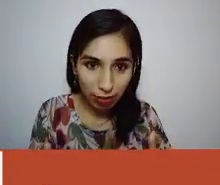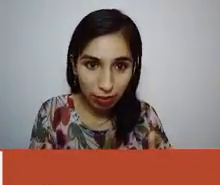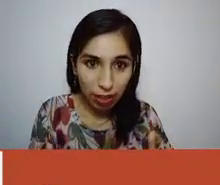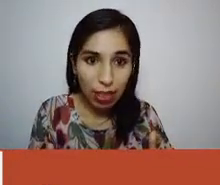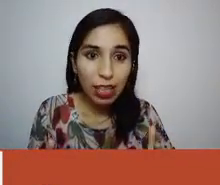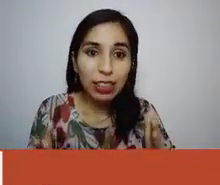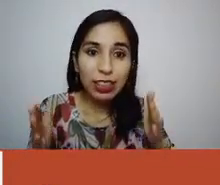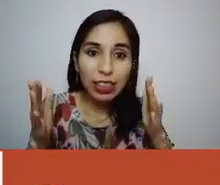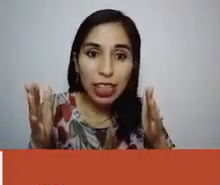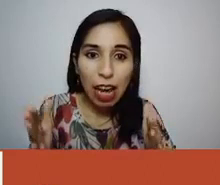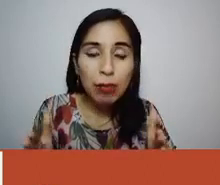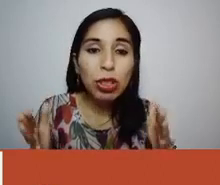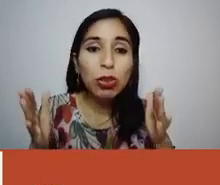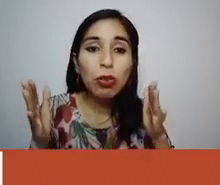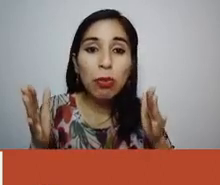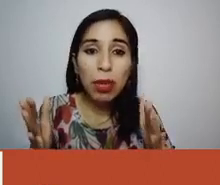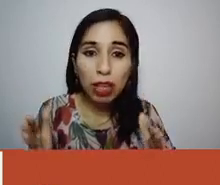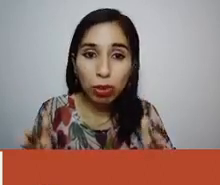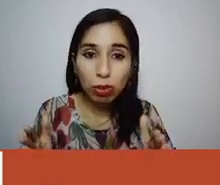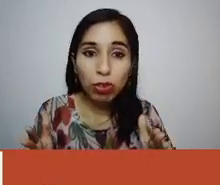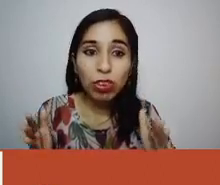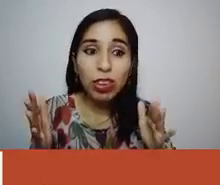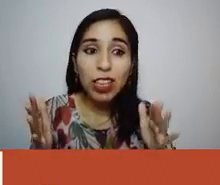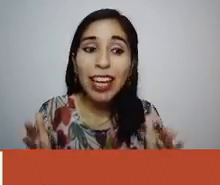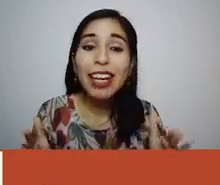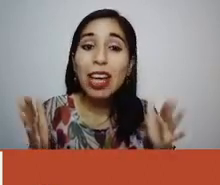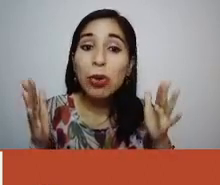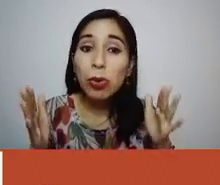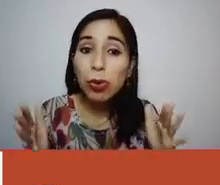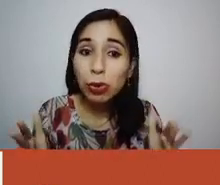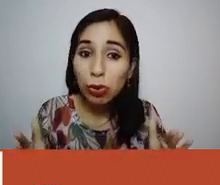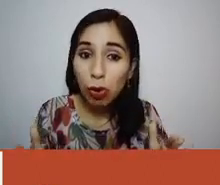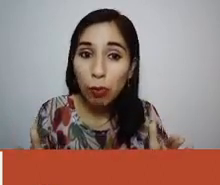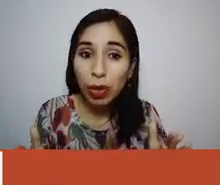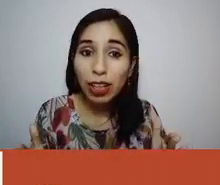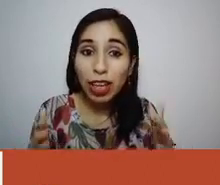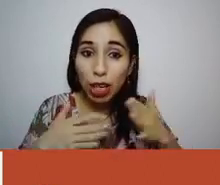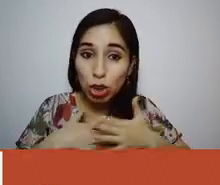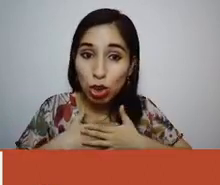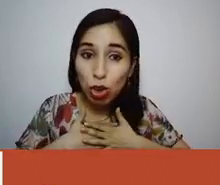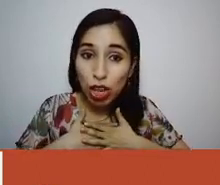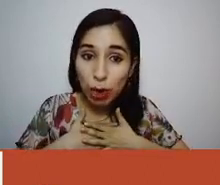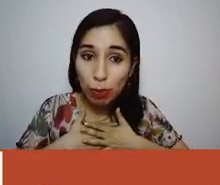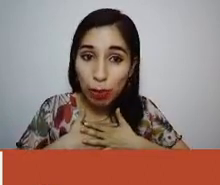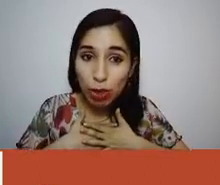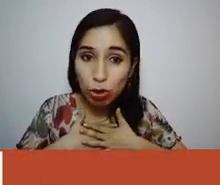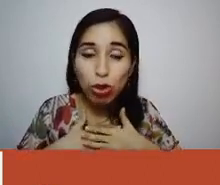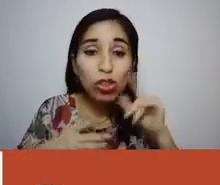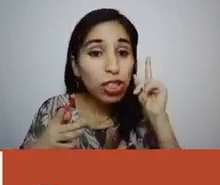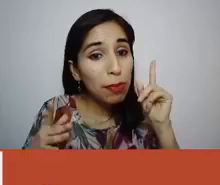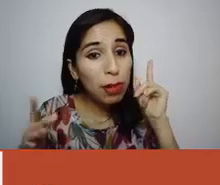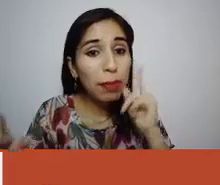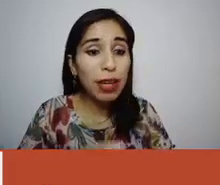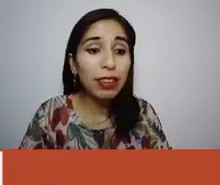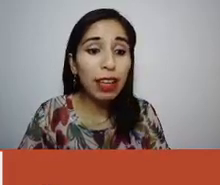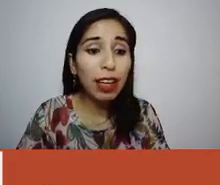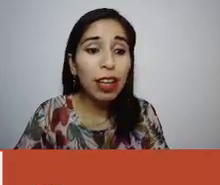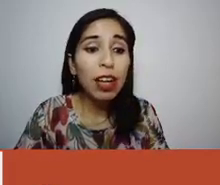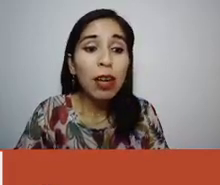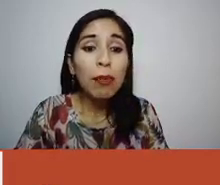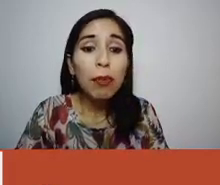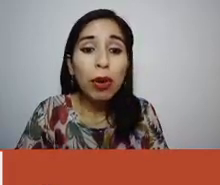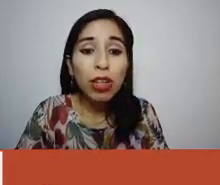decir ya mi documento tiene un nombre que yo he puesto simplemente